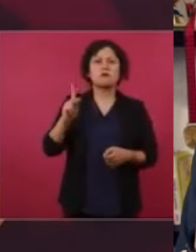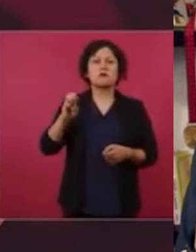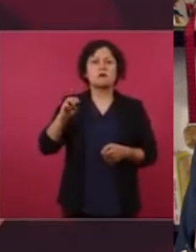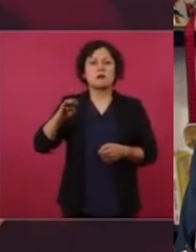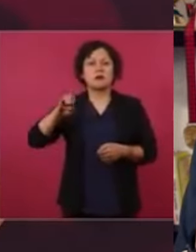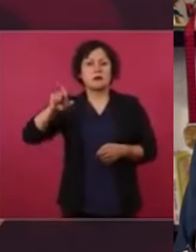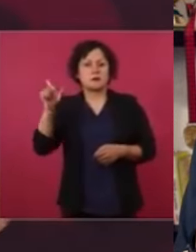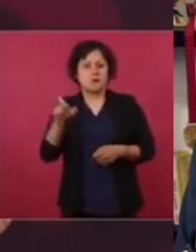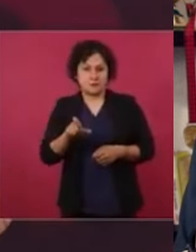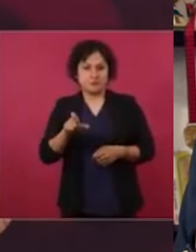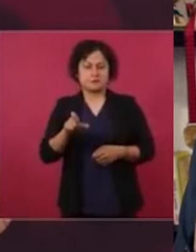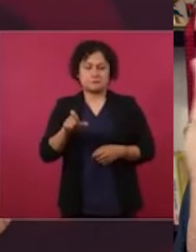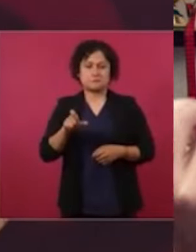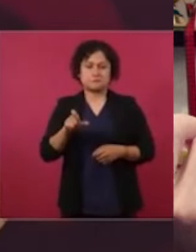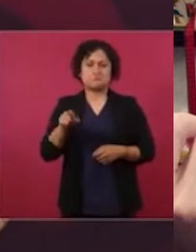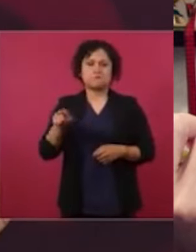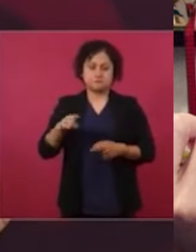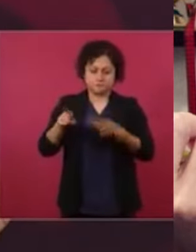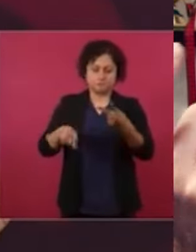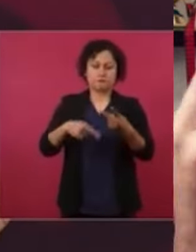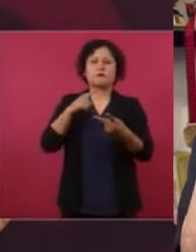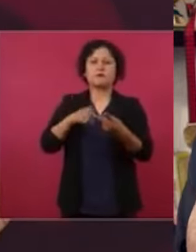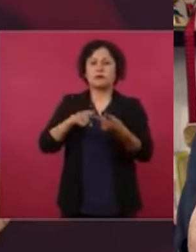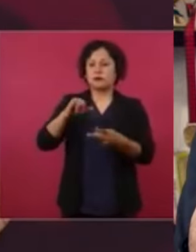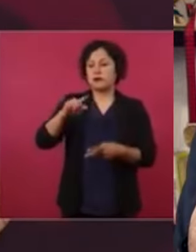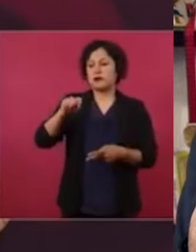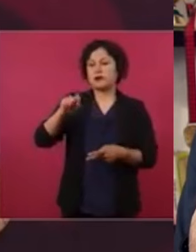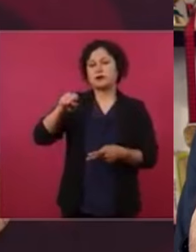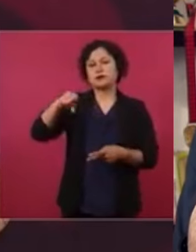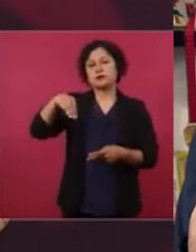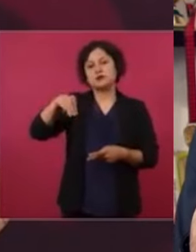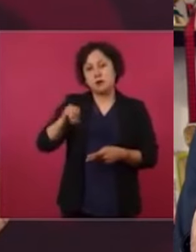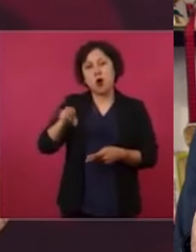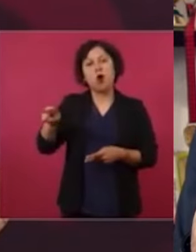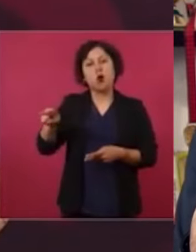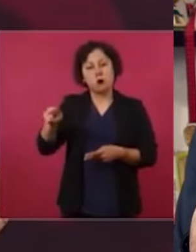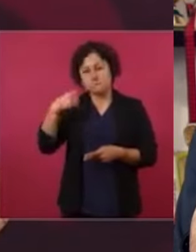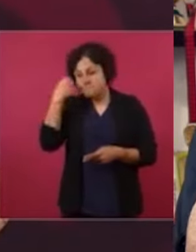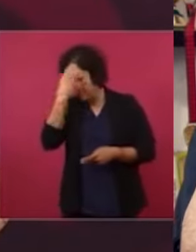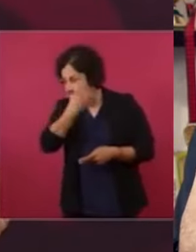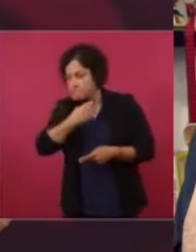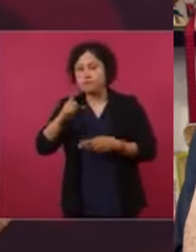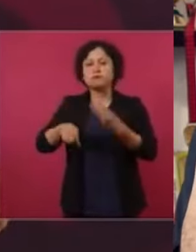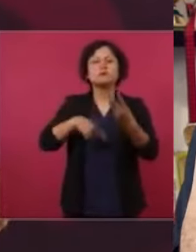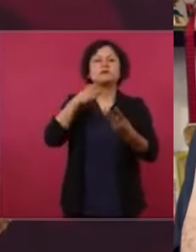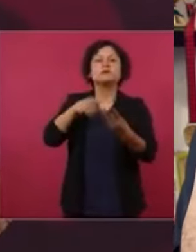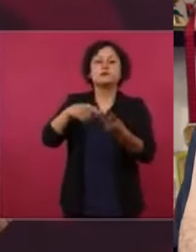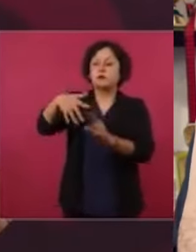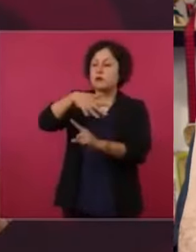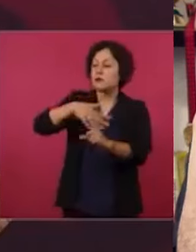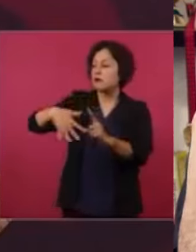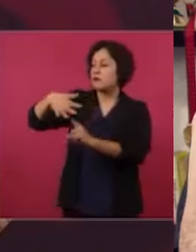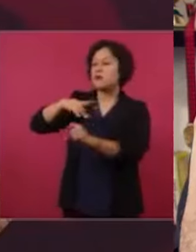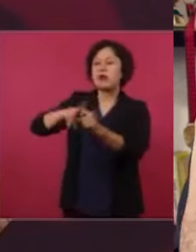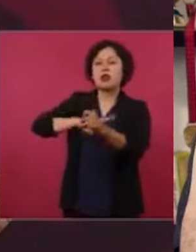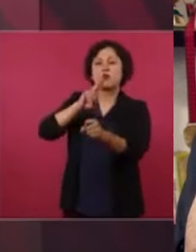Ajá el proyecto del ismo las reservas naturales protegidas